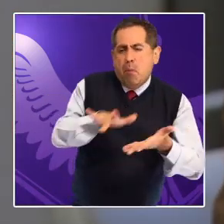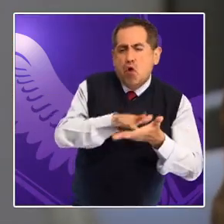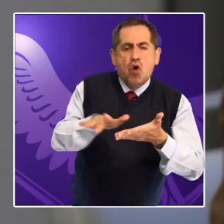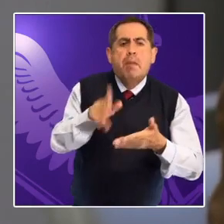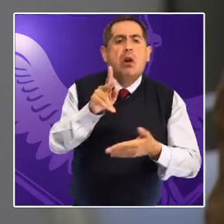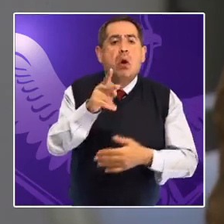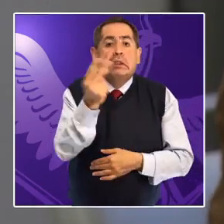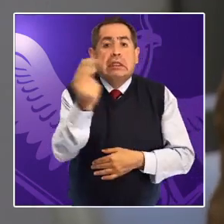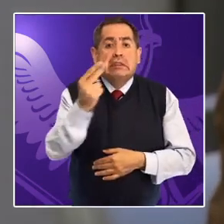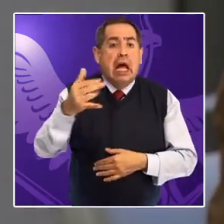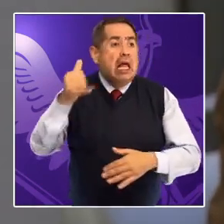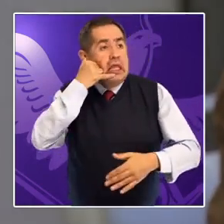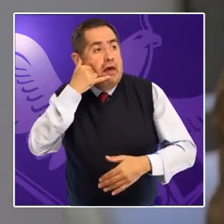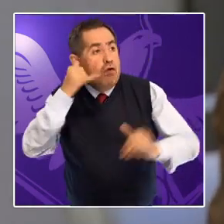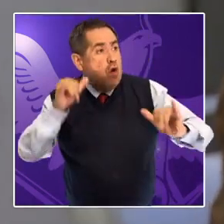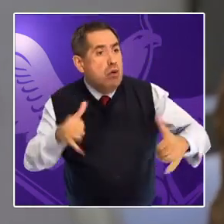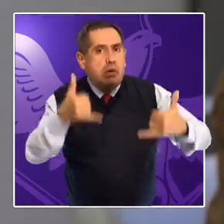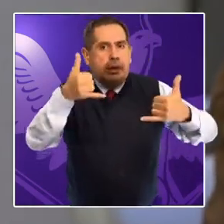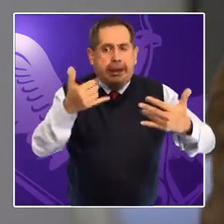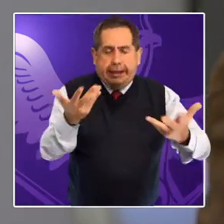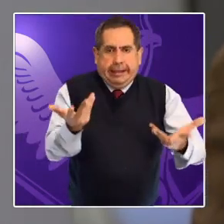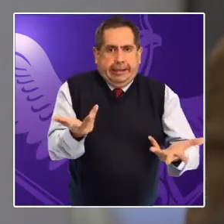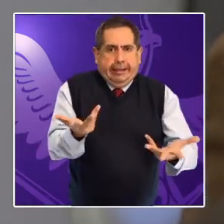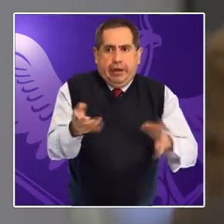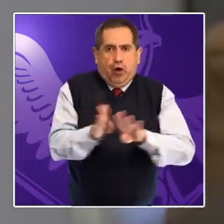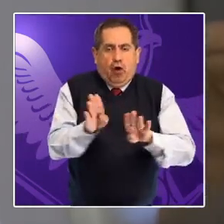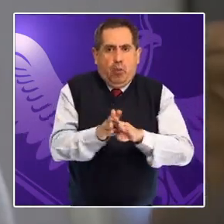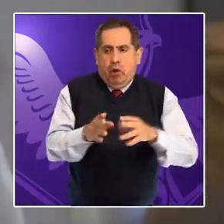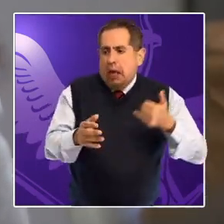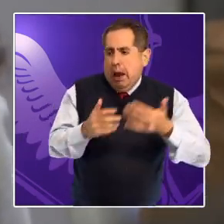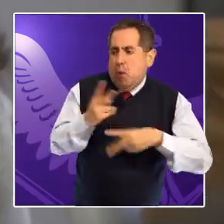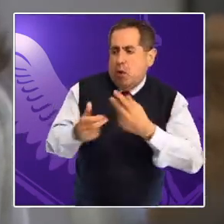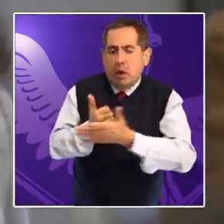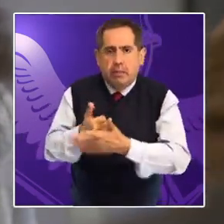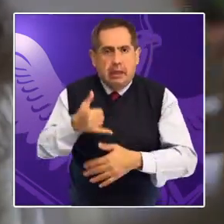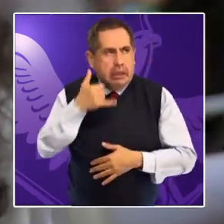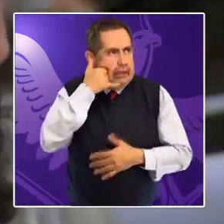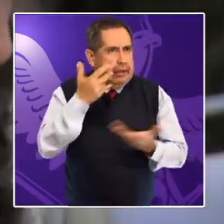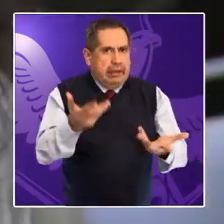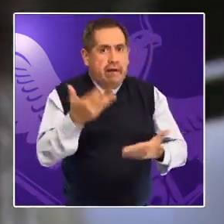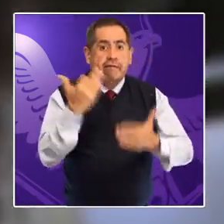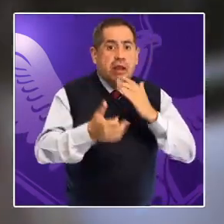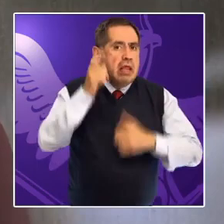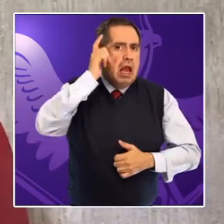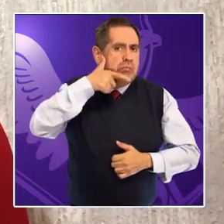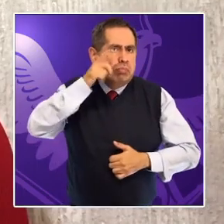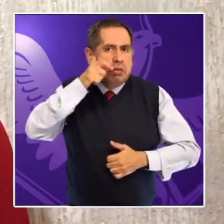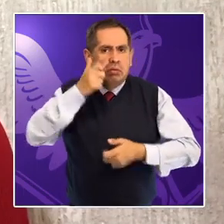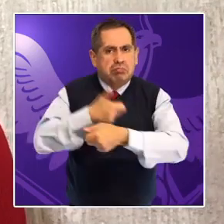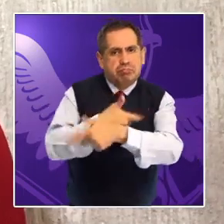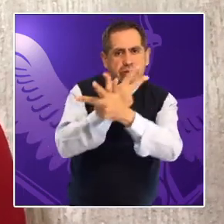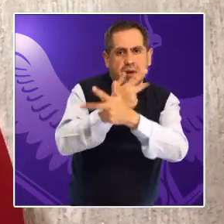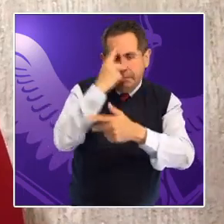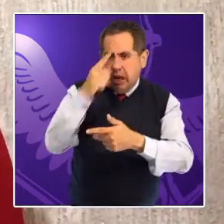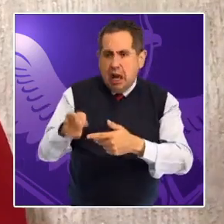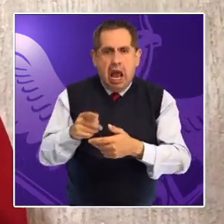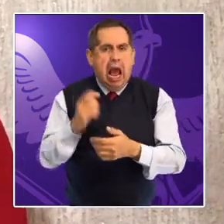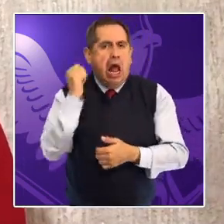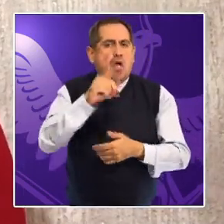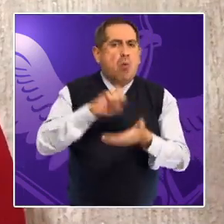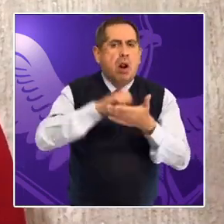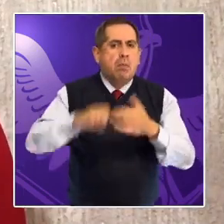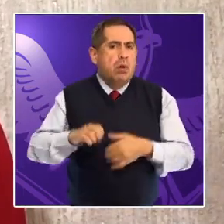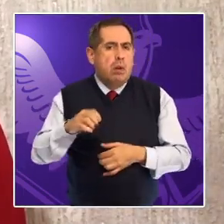por háblanos por teléfono y nosotros vamos a ayudarte. Cuando no hay un centro de relevo es como una